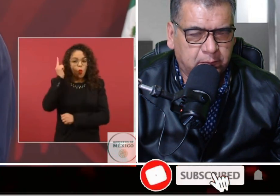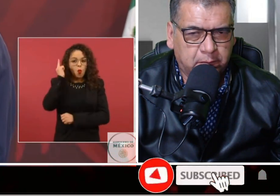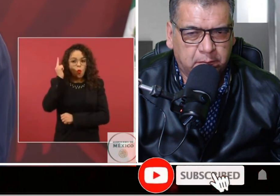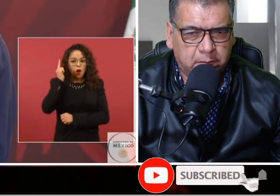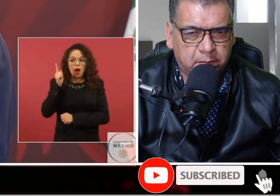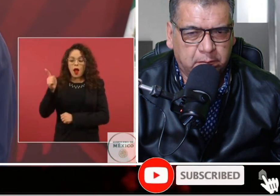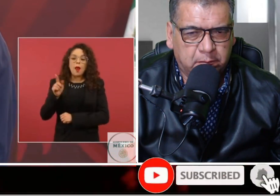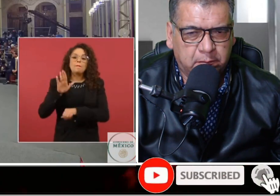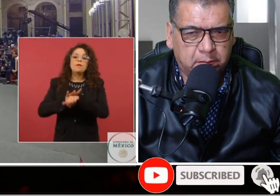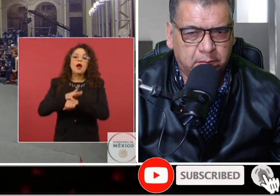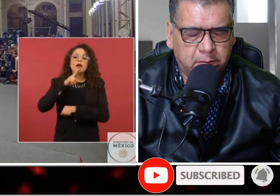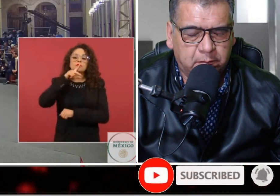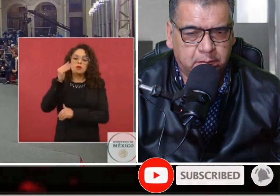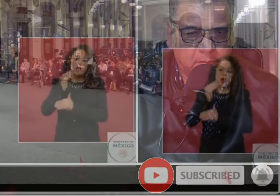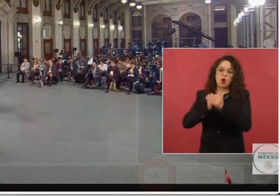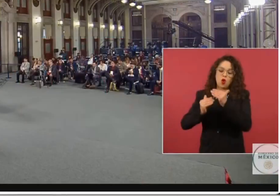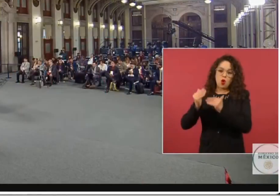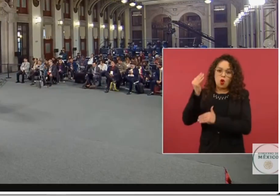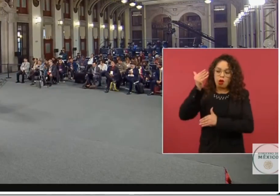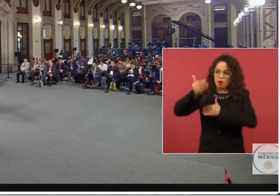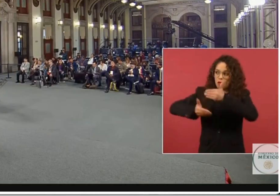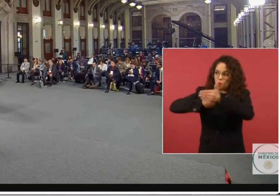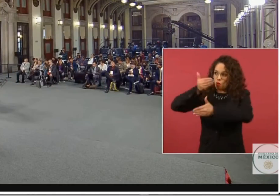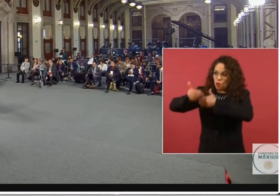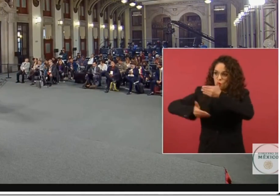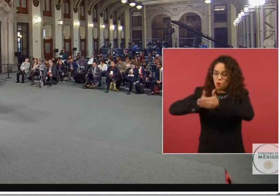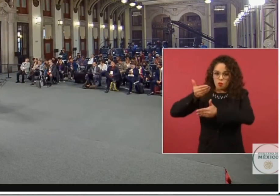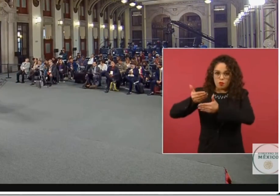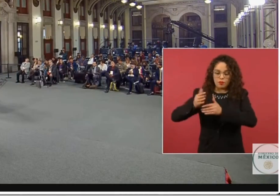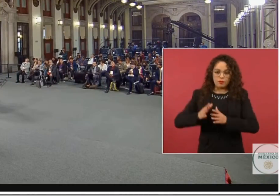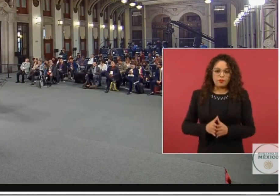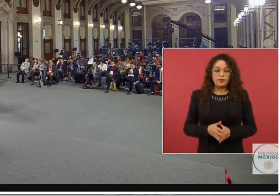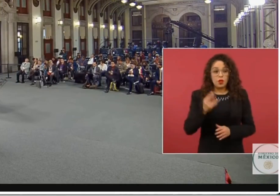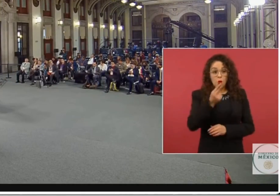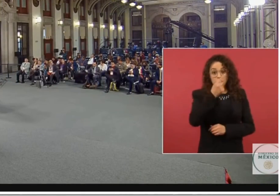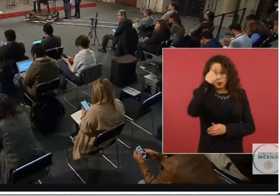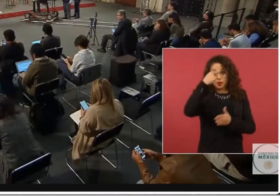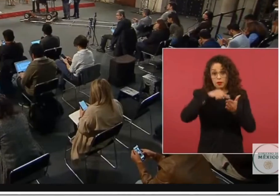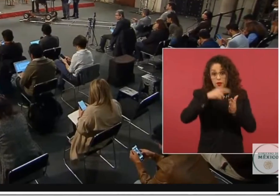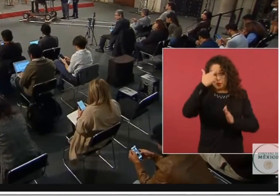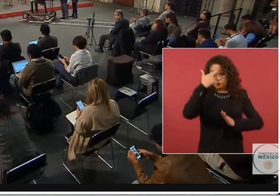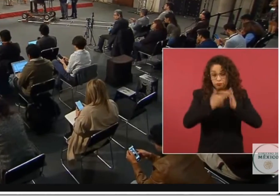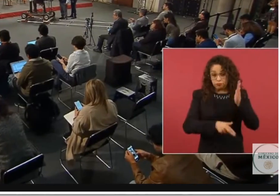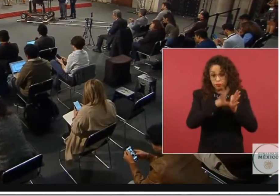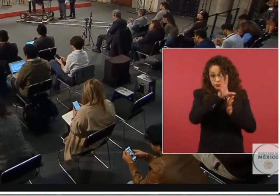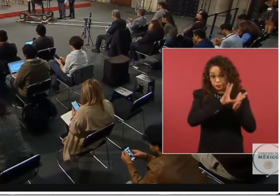Entonces, ¿usted cree que no se está cumpliendo con la Constitución de manera auténtica, como lo acaba de